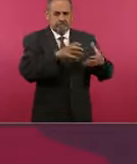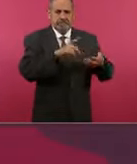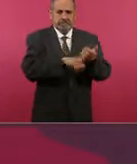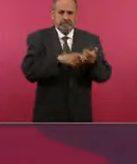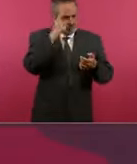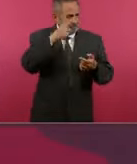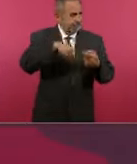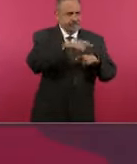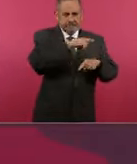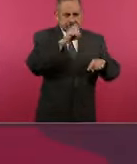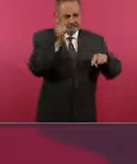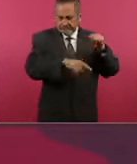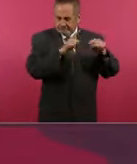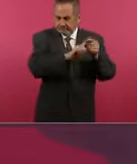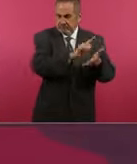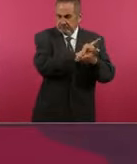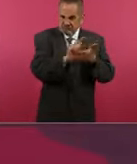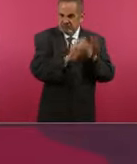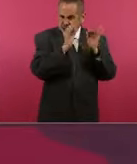a limpiar ese poder,